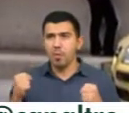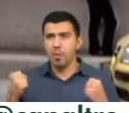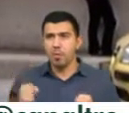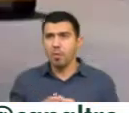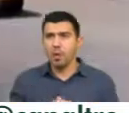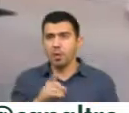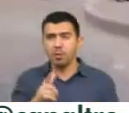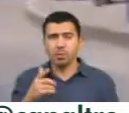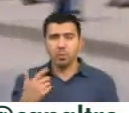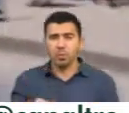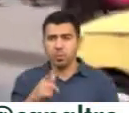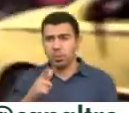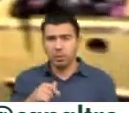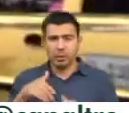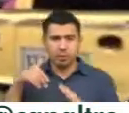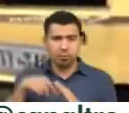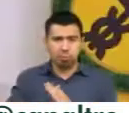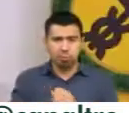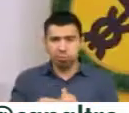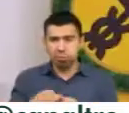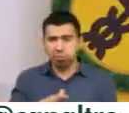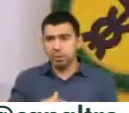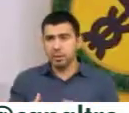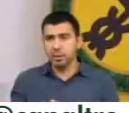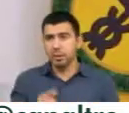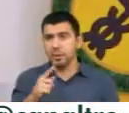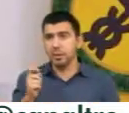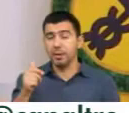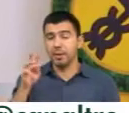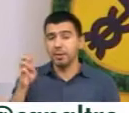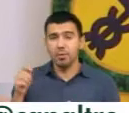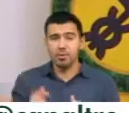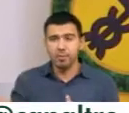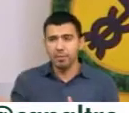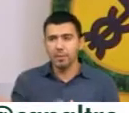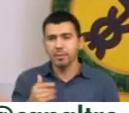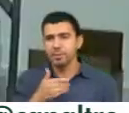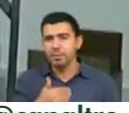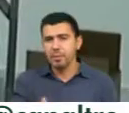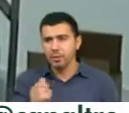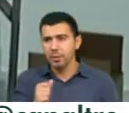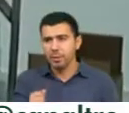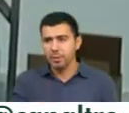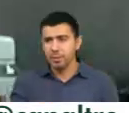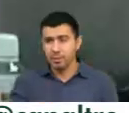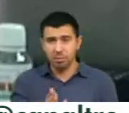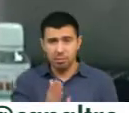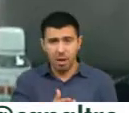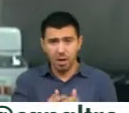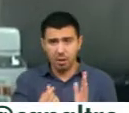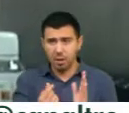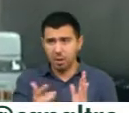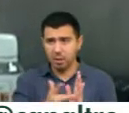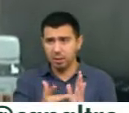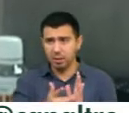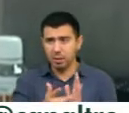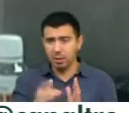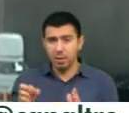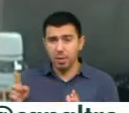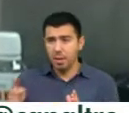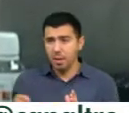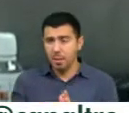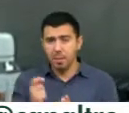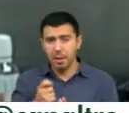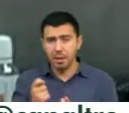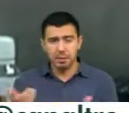la situación financiera del hospital 118 mil millones de pesos es cartera reconocida que no la han pagado la cps y de las cuales